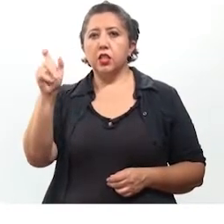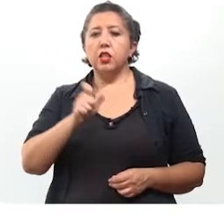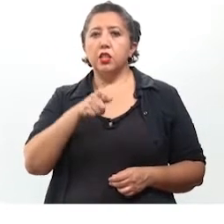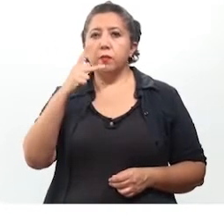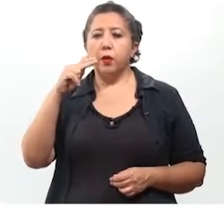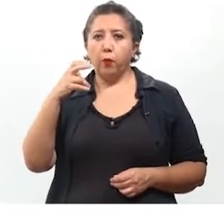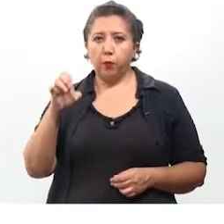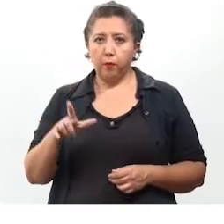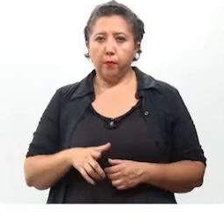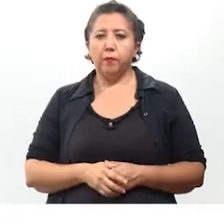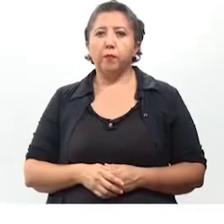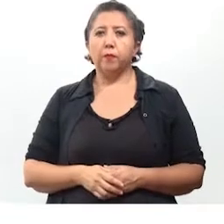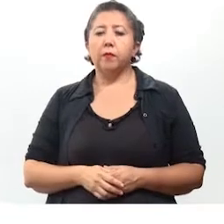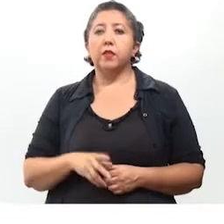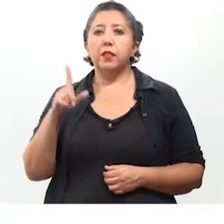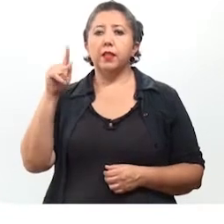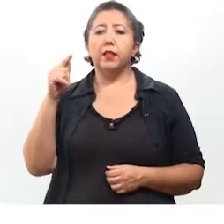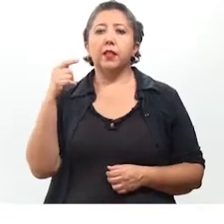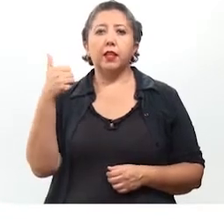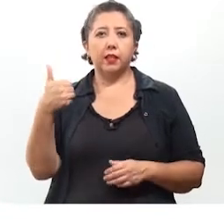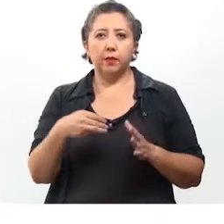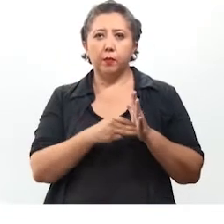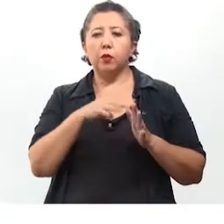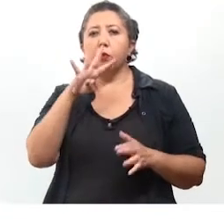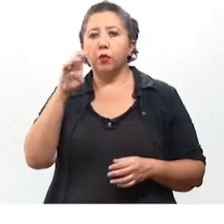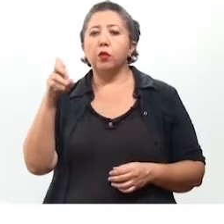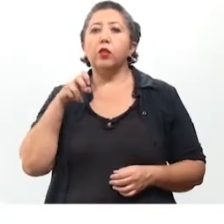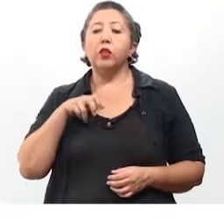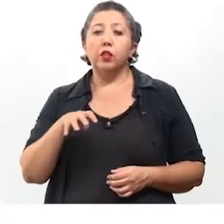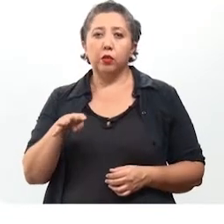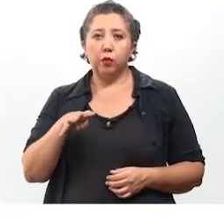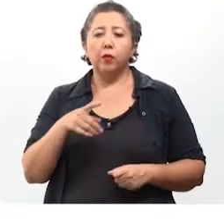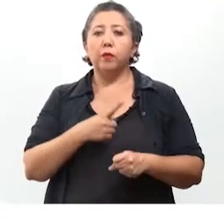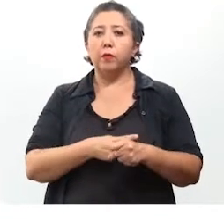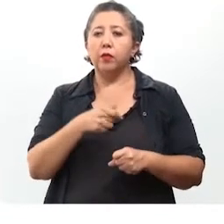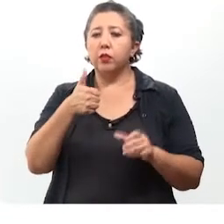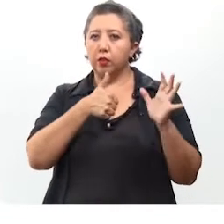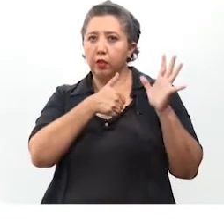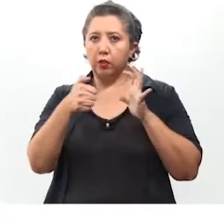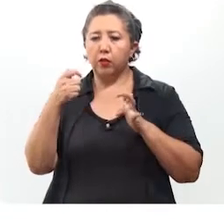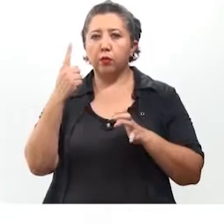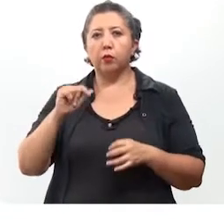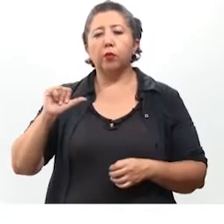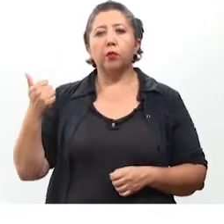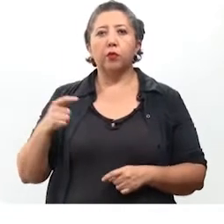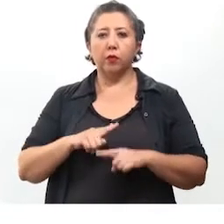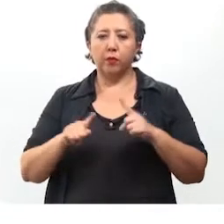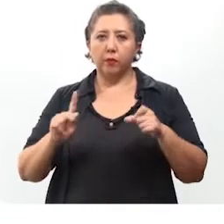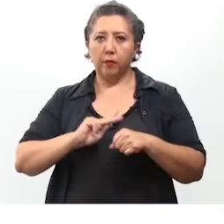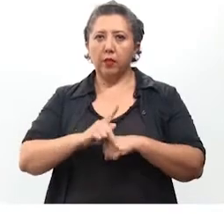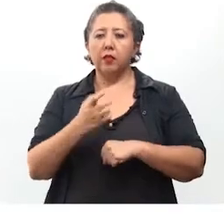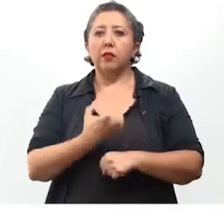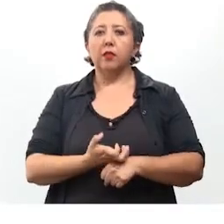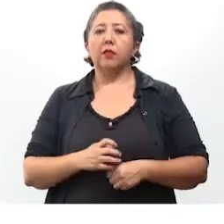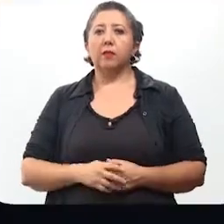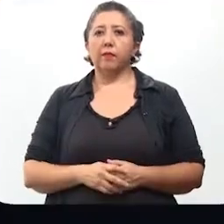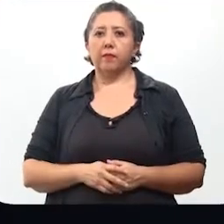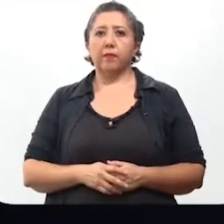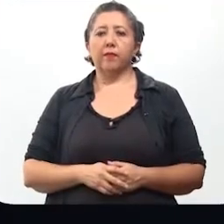Tixpehual. De los 76.419 casos positivos, 601 son de otro país u otro